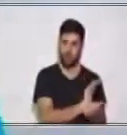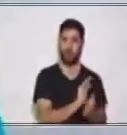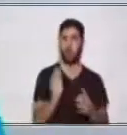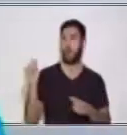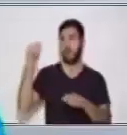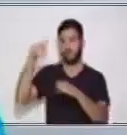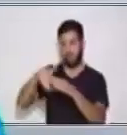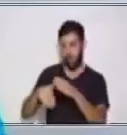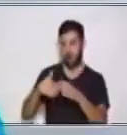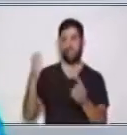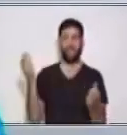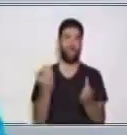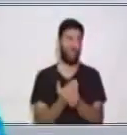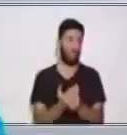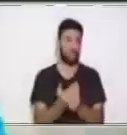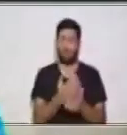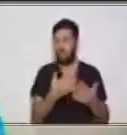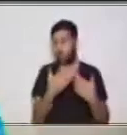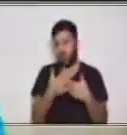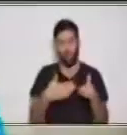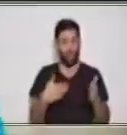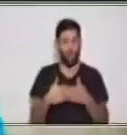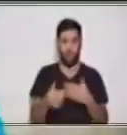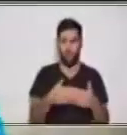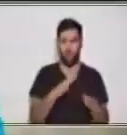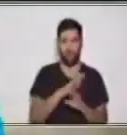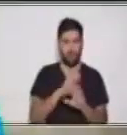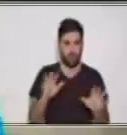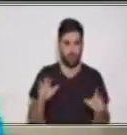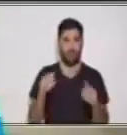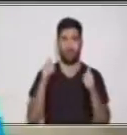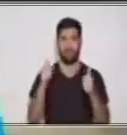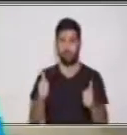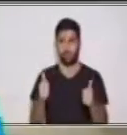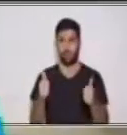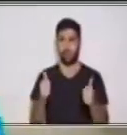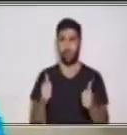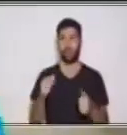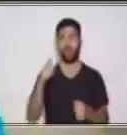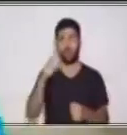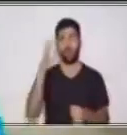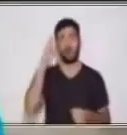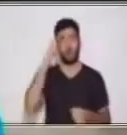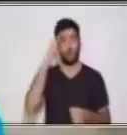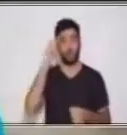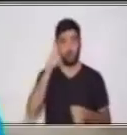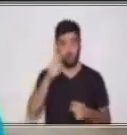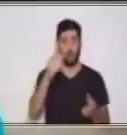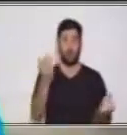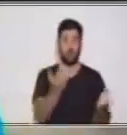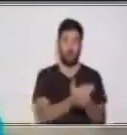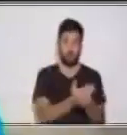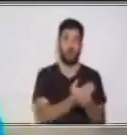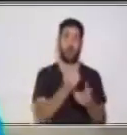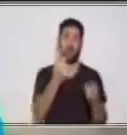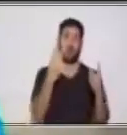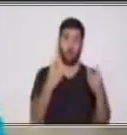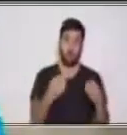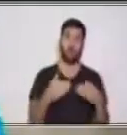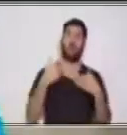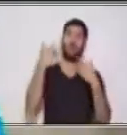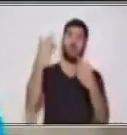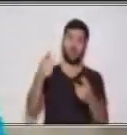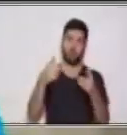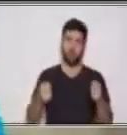tu cuaderno, todos los apuntes que corresponden, y prepara tu portafolio porque muy pronto tendrás que entregarlo